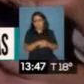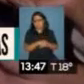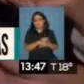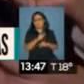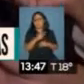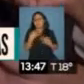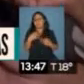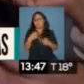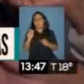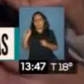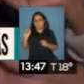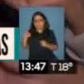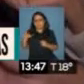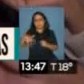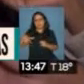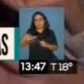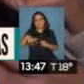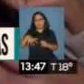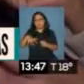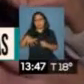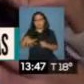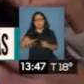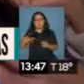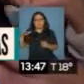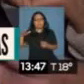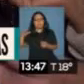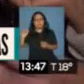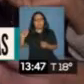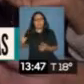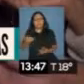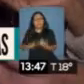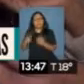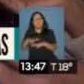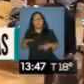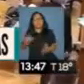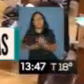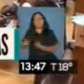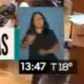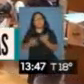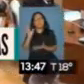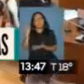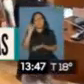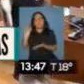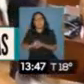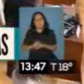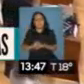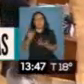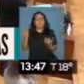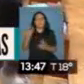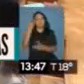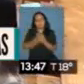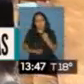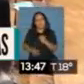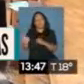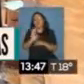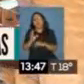al instituto, al órgano, digamos, correspondiente, que nos emite un informe a la legislatura, y si fue por un error o un